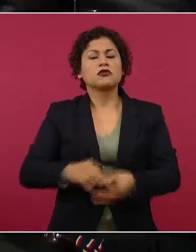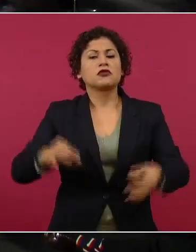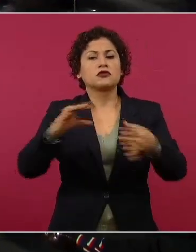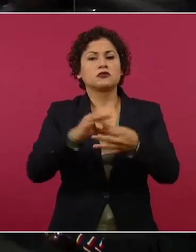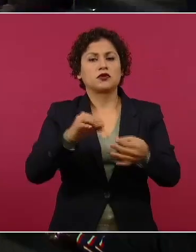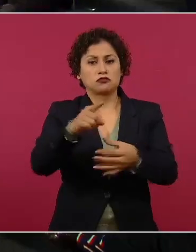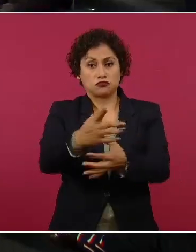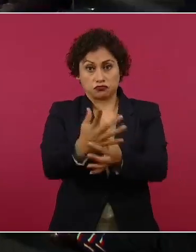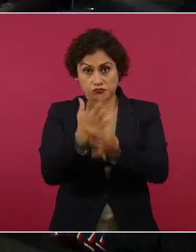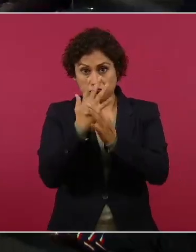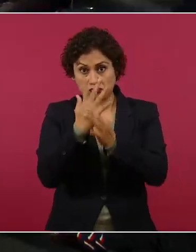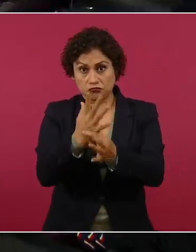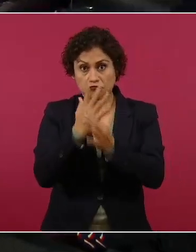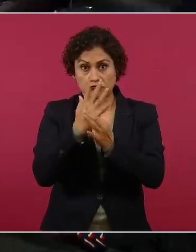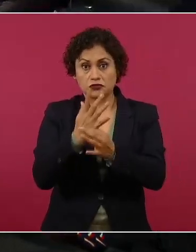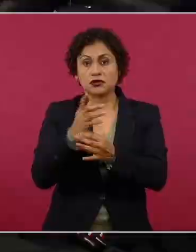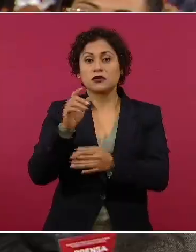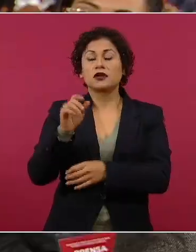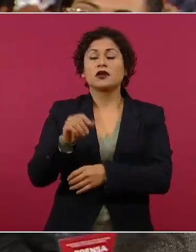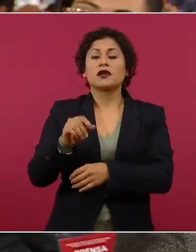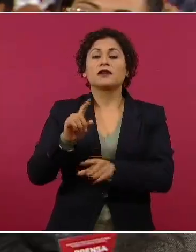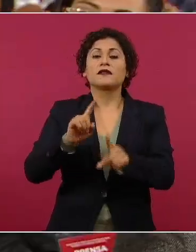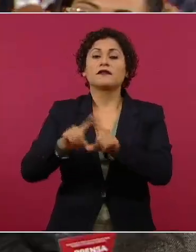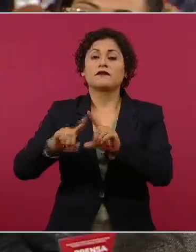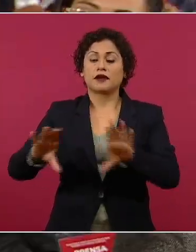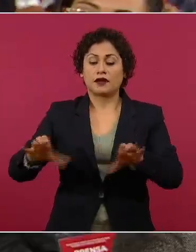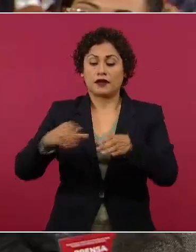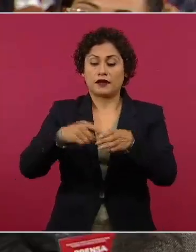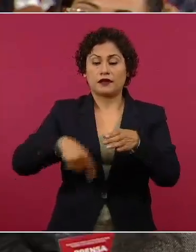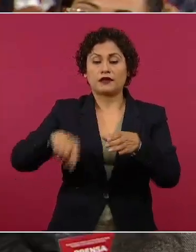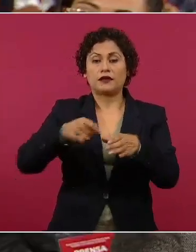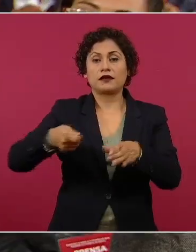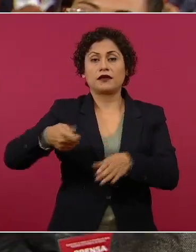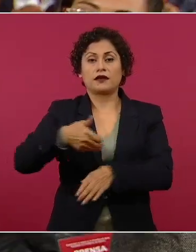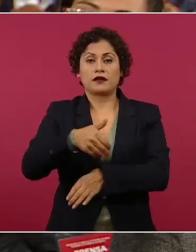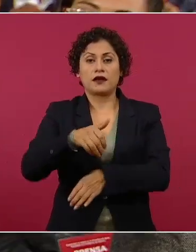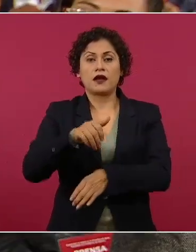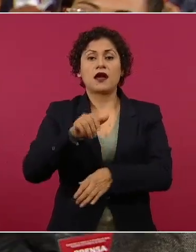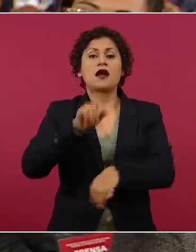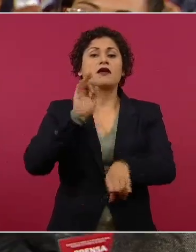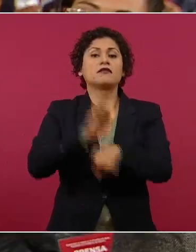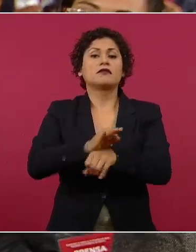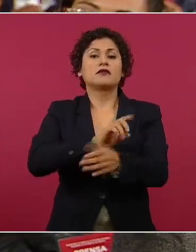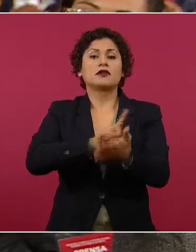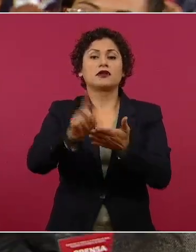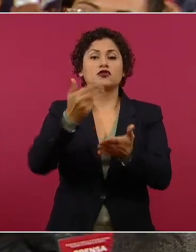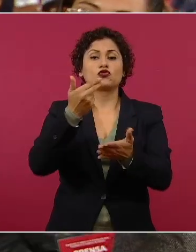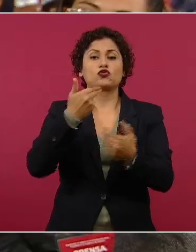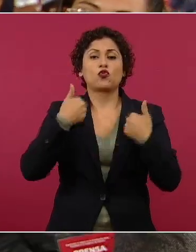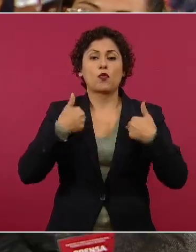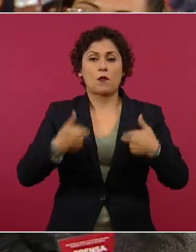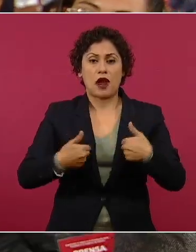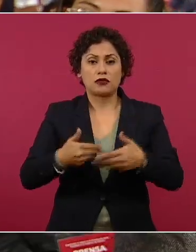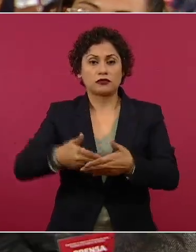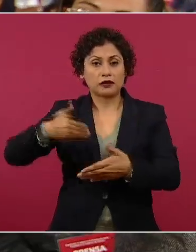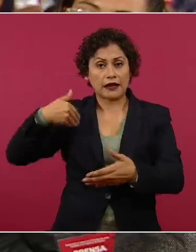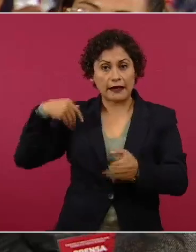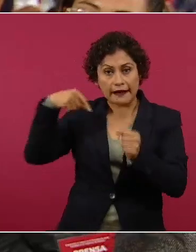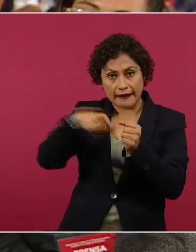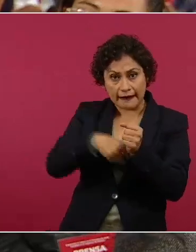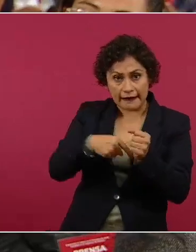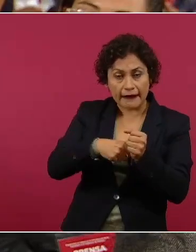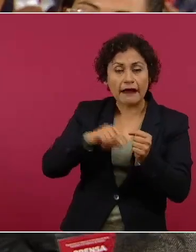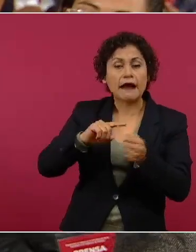Usted se ha referido reiteradamente a los intereses que están detrás de muchos que se autodenominan defensores de derechos humanos. Sin embargo, presidente, este es un